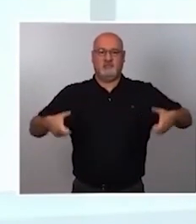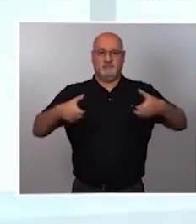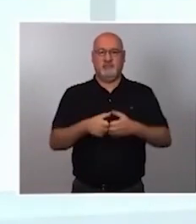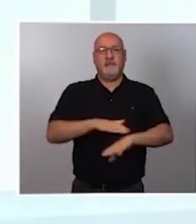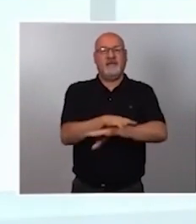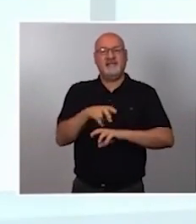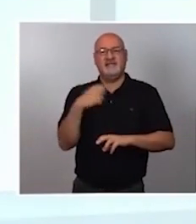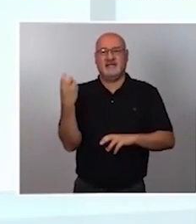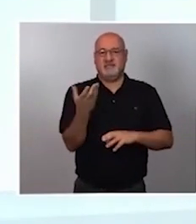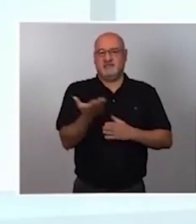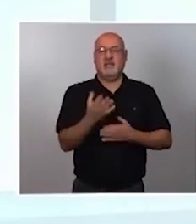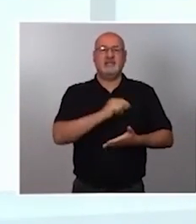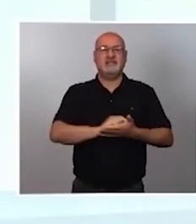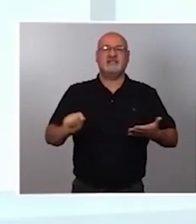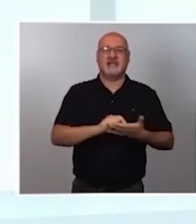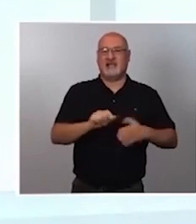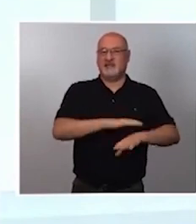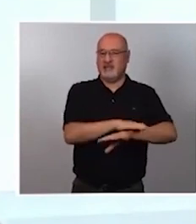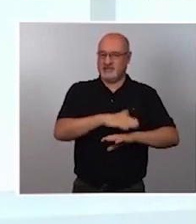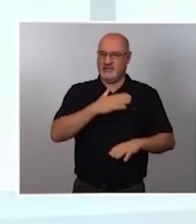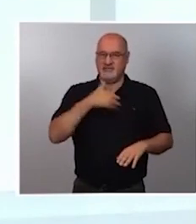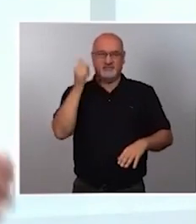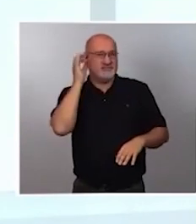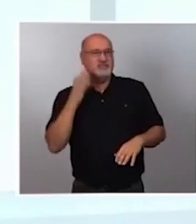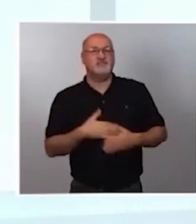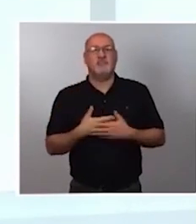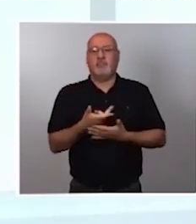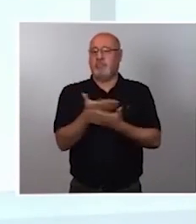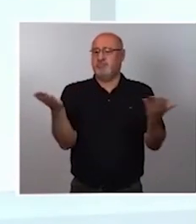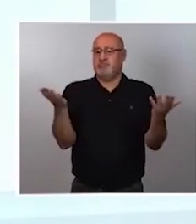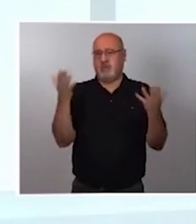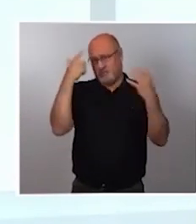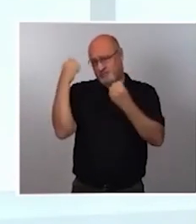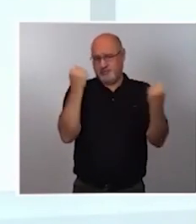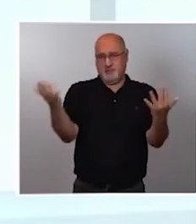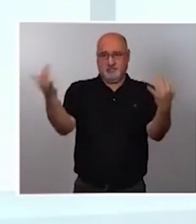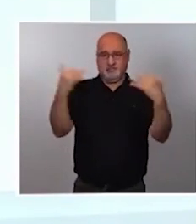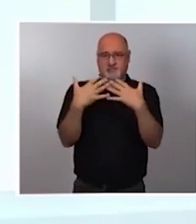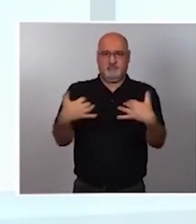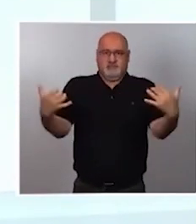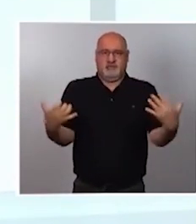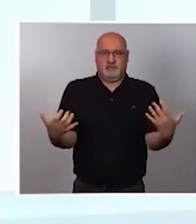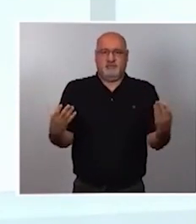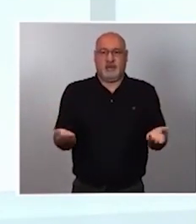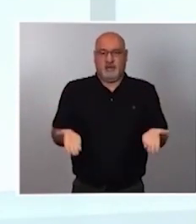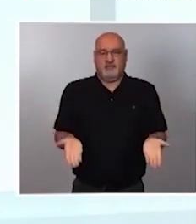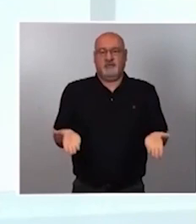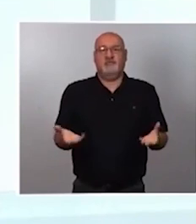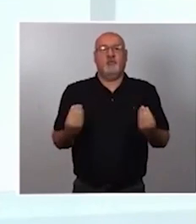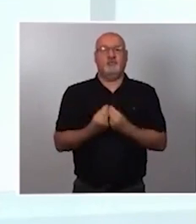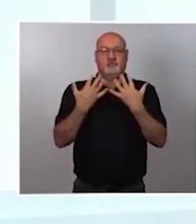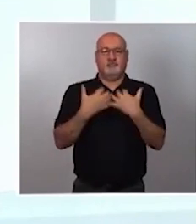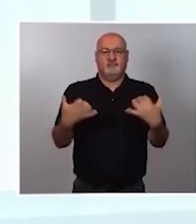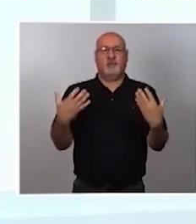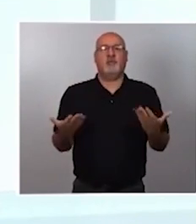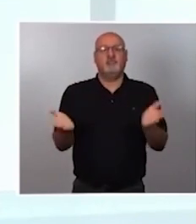deja mucho que desear en esa educación, en ese decoro institucional y en esa imparcialidad con la que una ministra